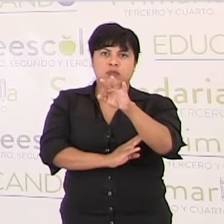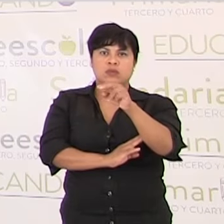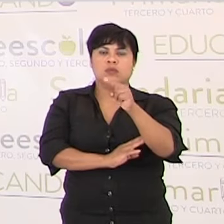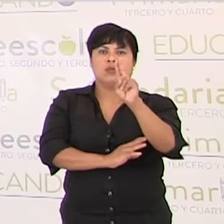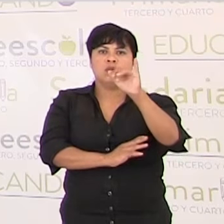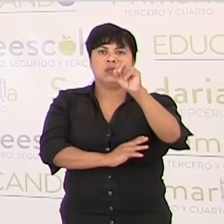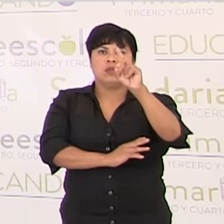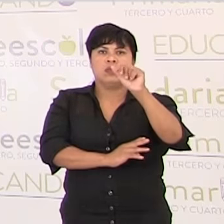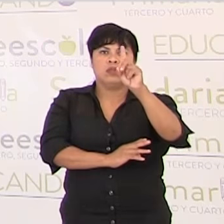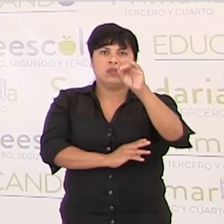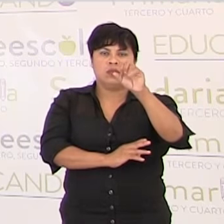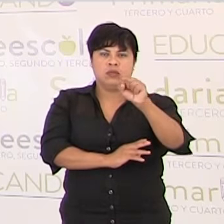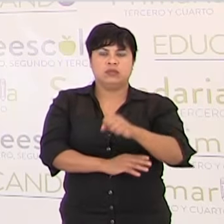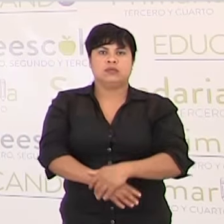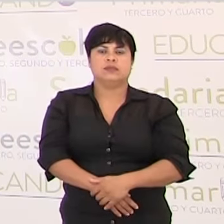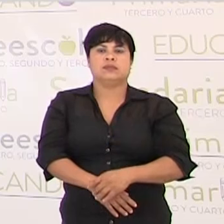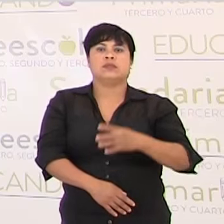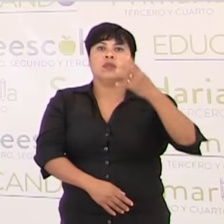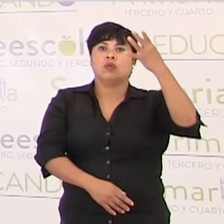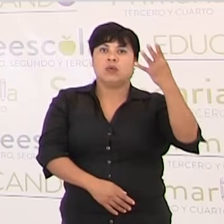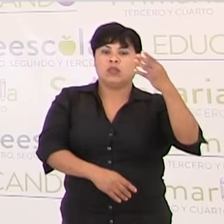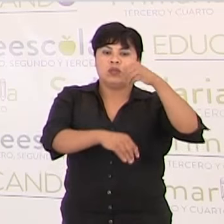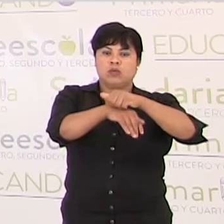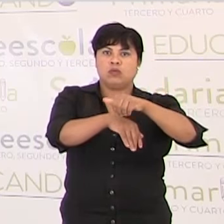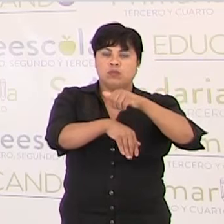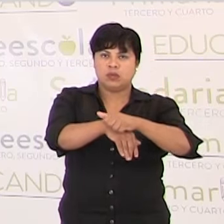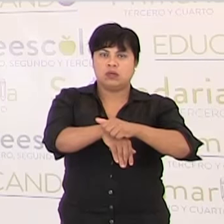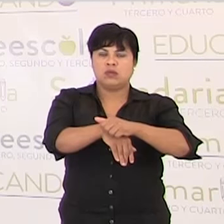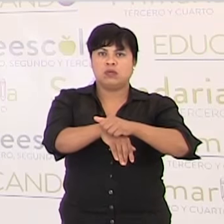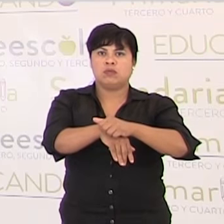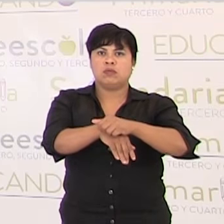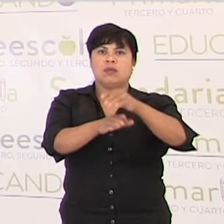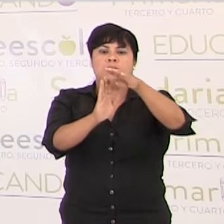unidades. ¿Sí? El cuadrado de un número,